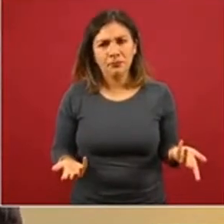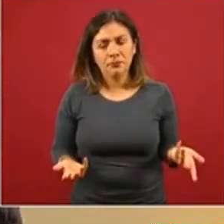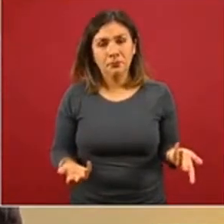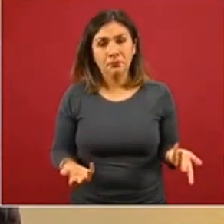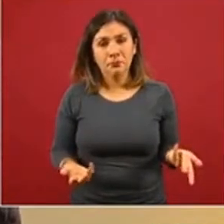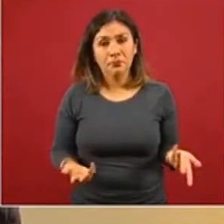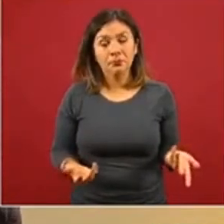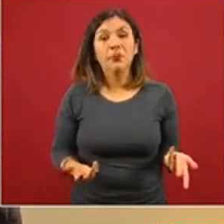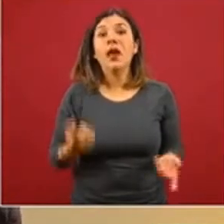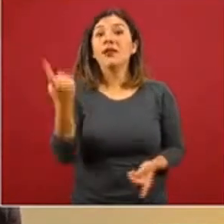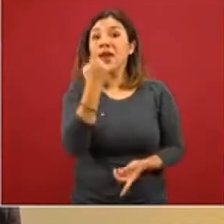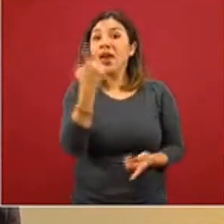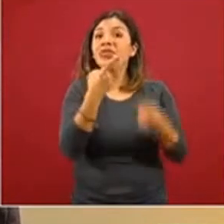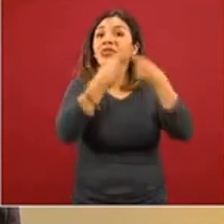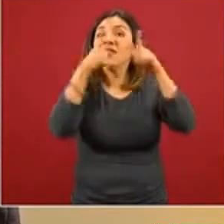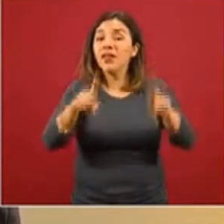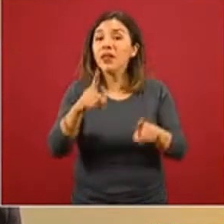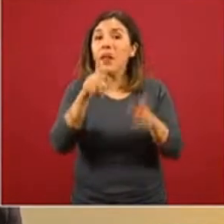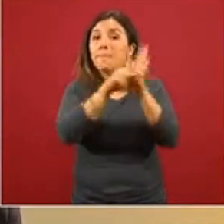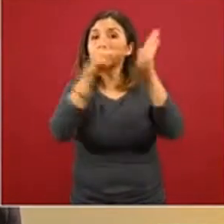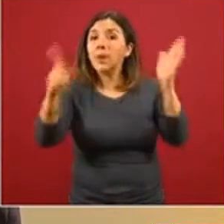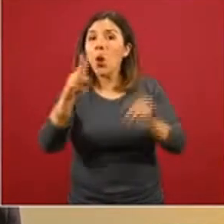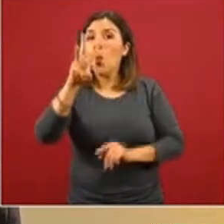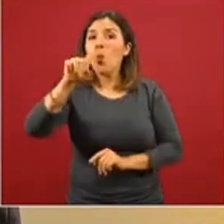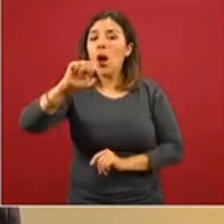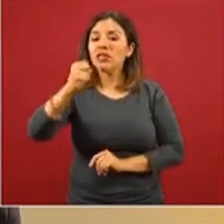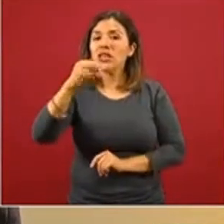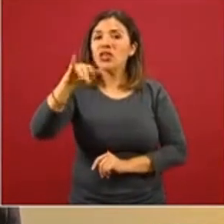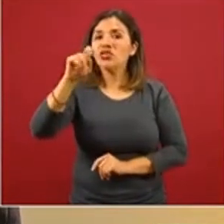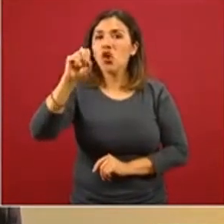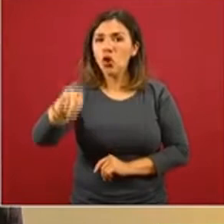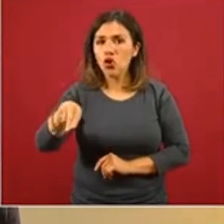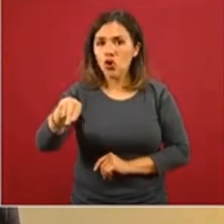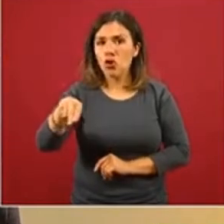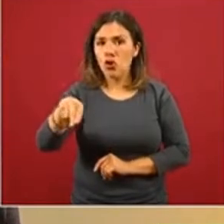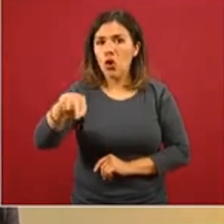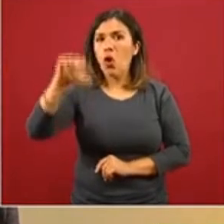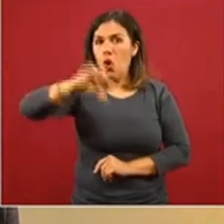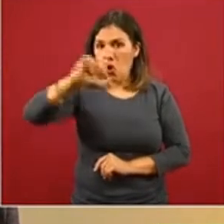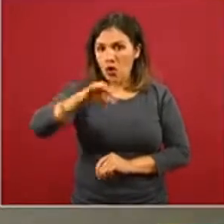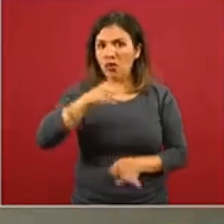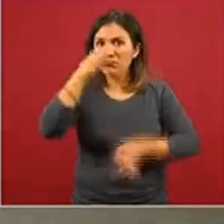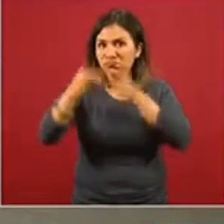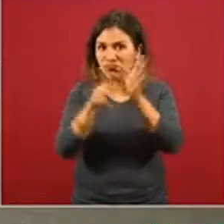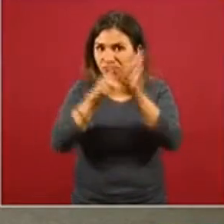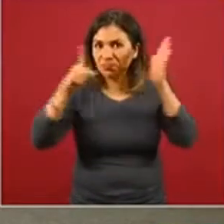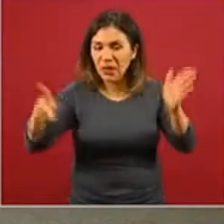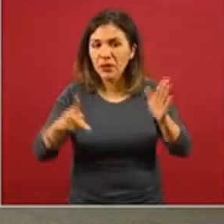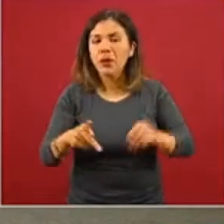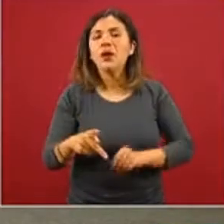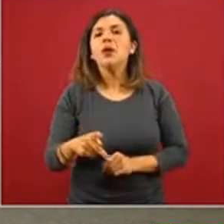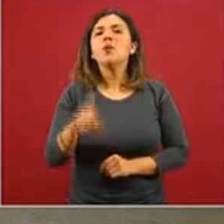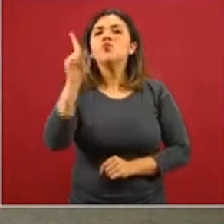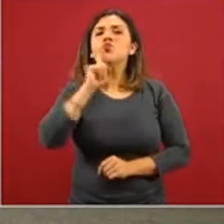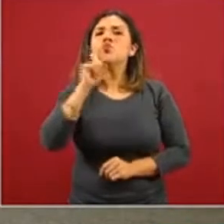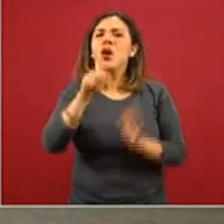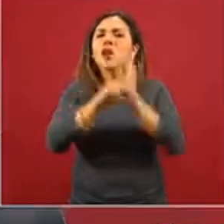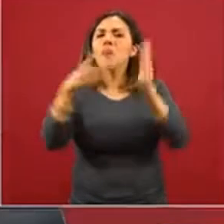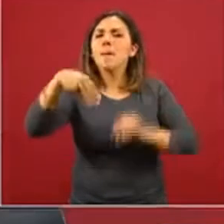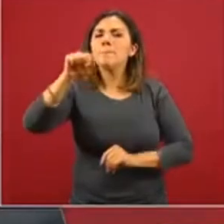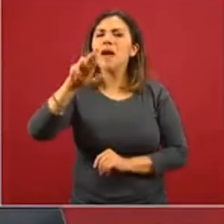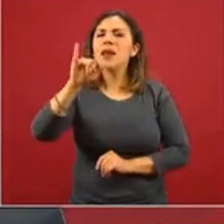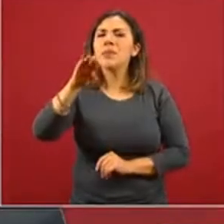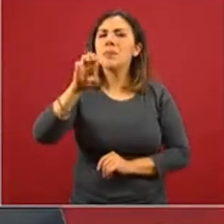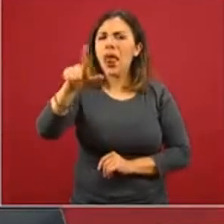No es el caso de este periódico, The Washington Post, con esta nota de la periodista